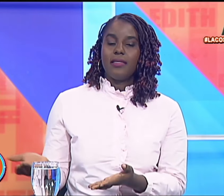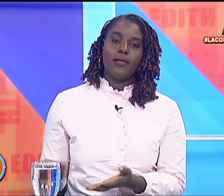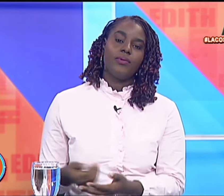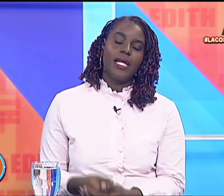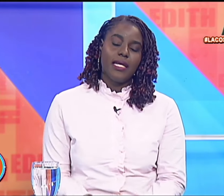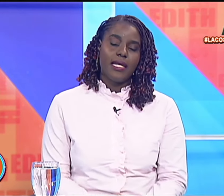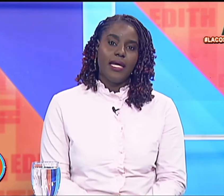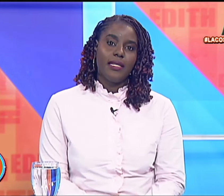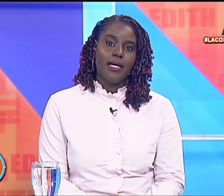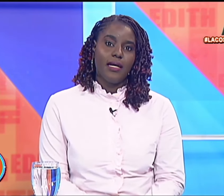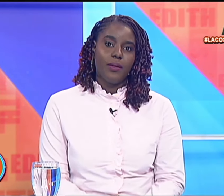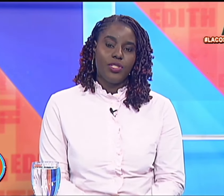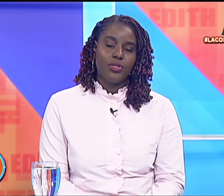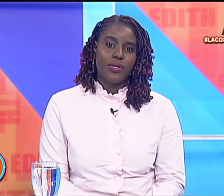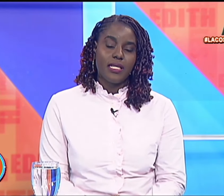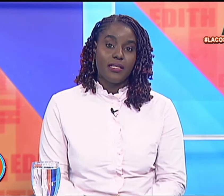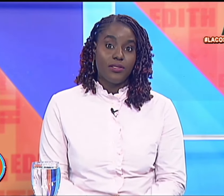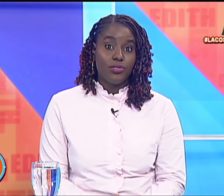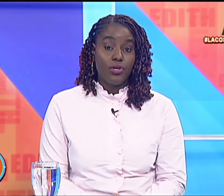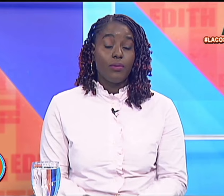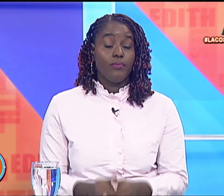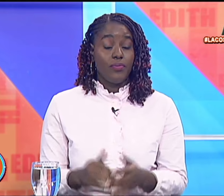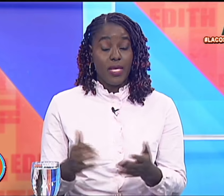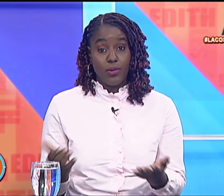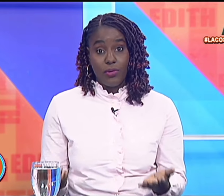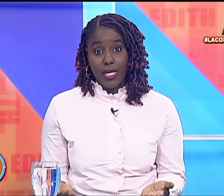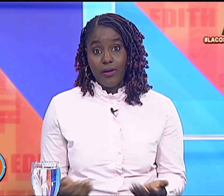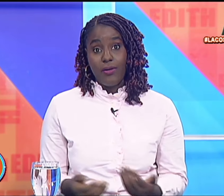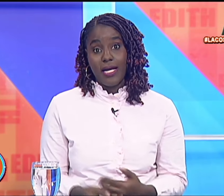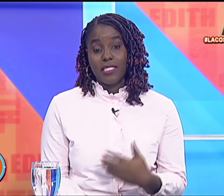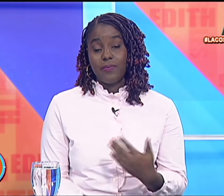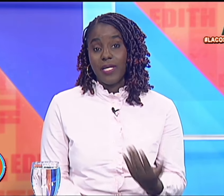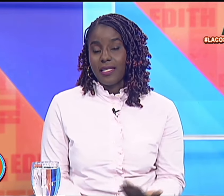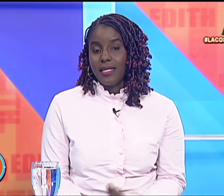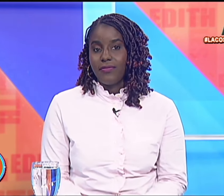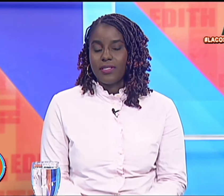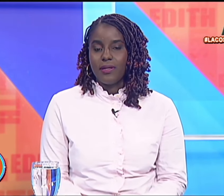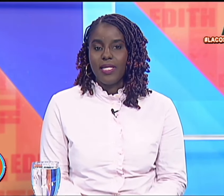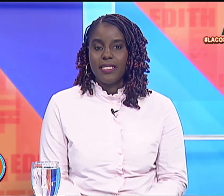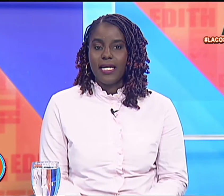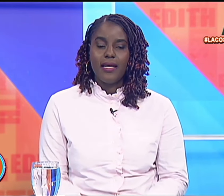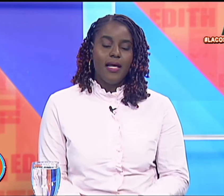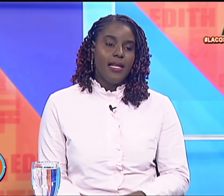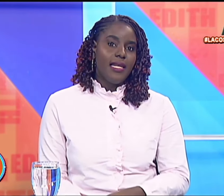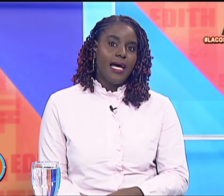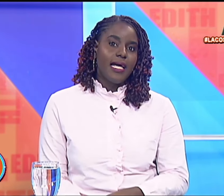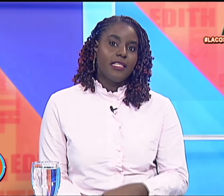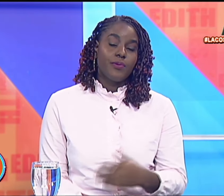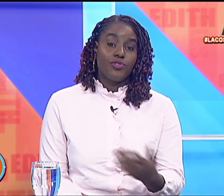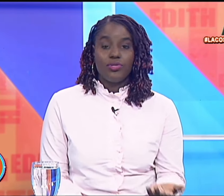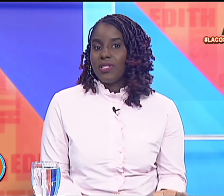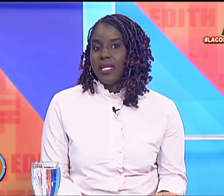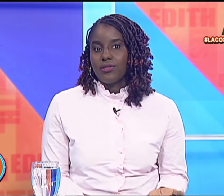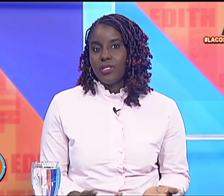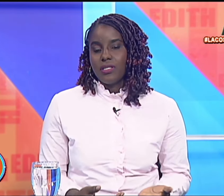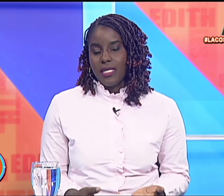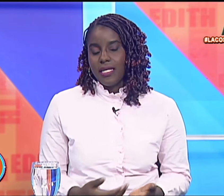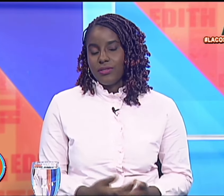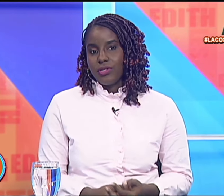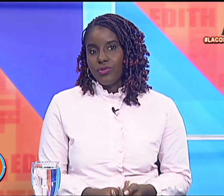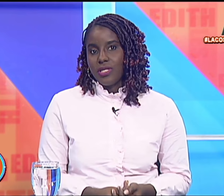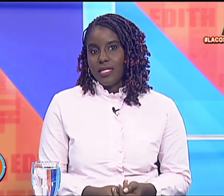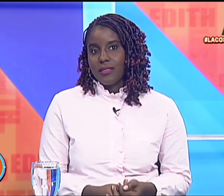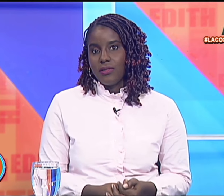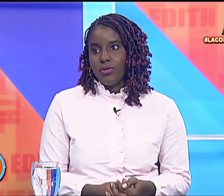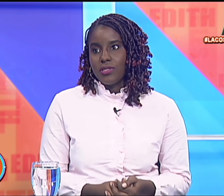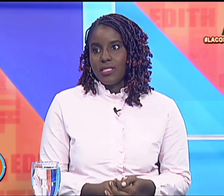ese tribunal de Kenia emitió esa decisión de bloqueo al despliegue de la fuerza militar, la disposición de la zona de